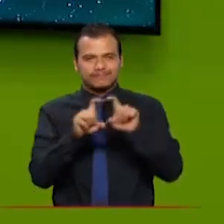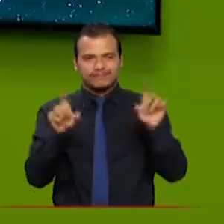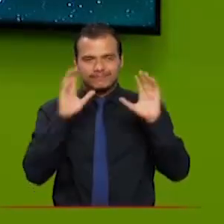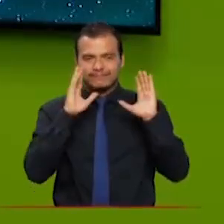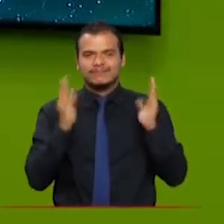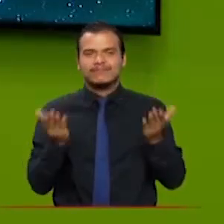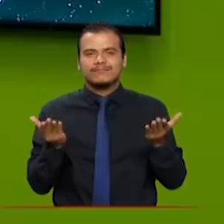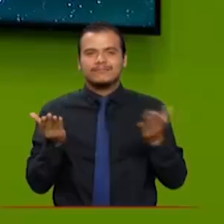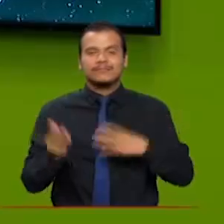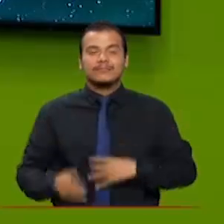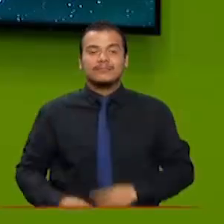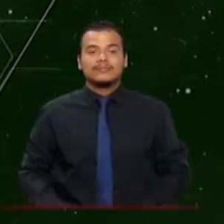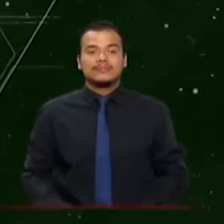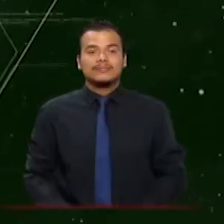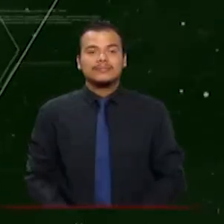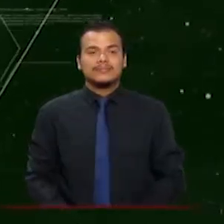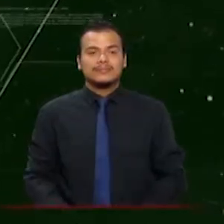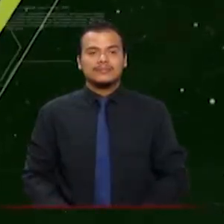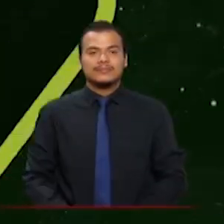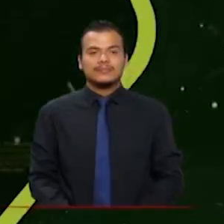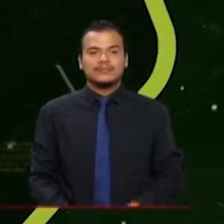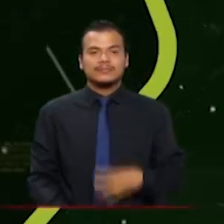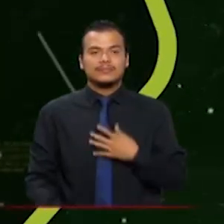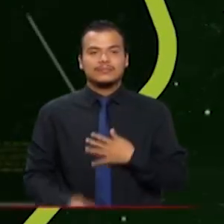son nuestros titulares.